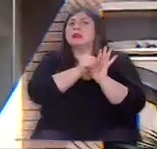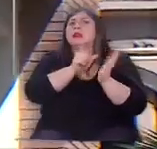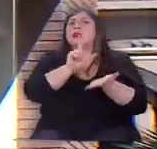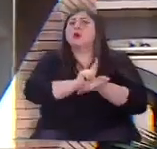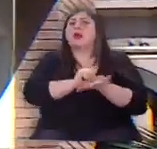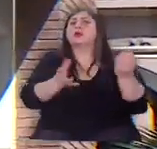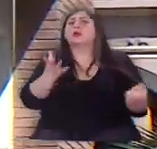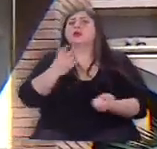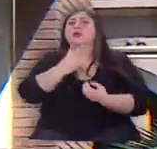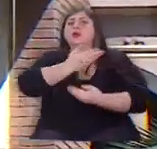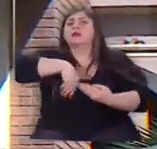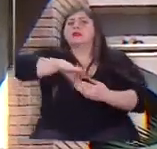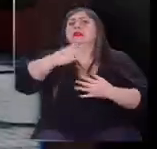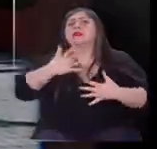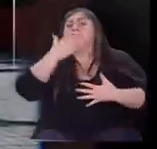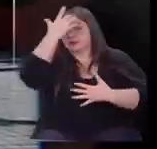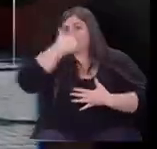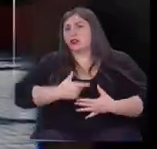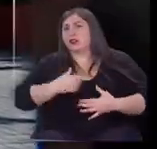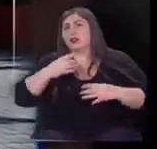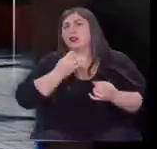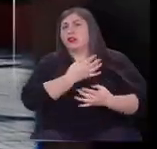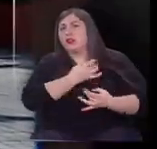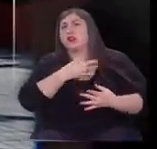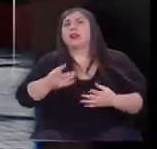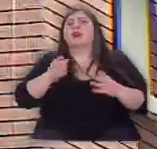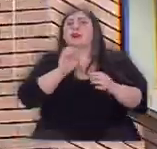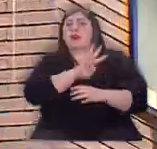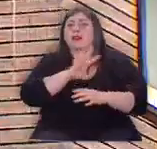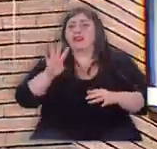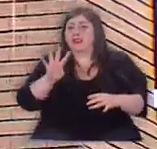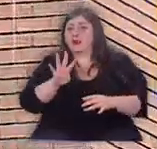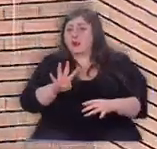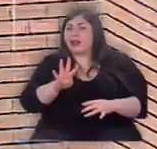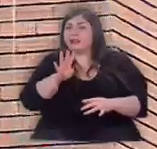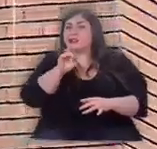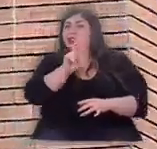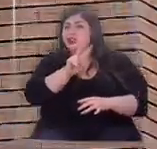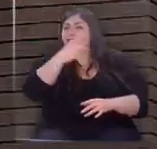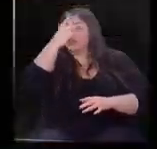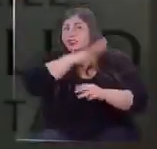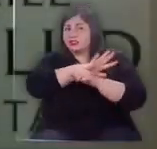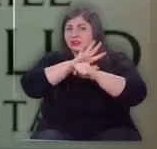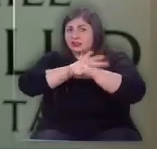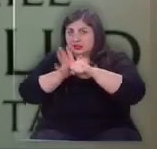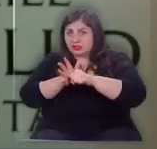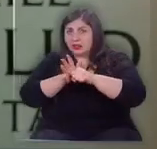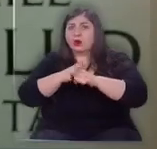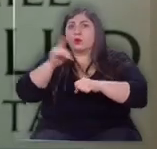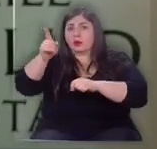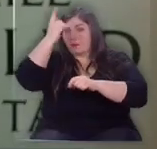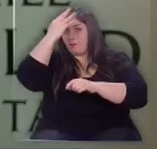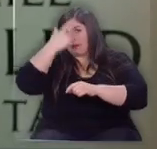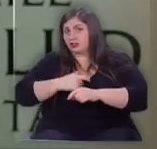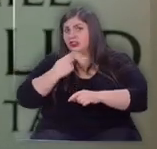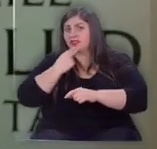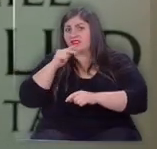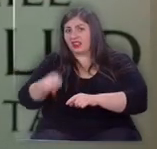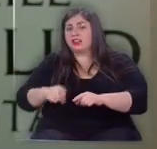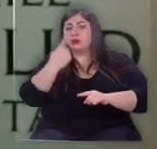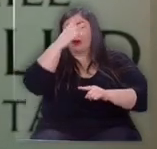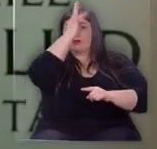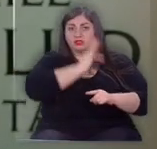autoridad sanitaria, son 2 casos confirmados de coronavirus, una residente y una funcionaria. Esa residente se encuentra